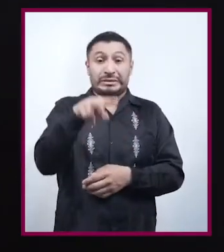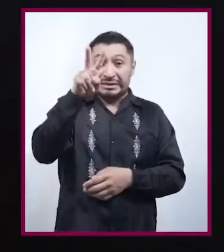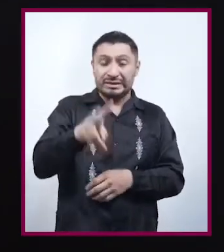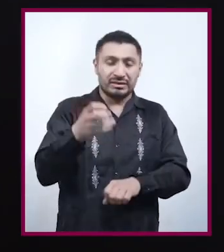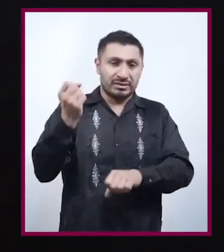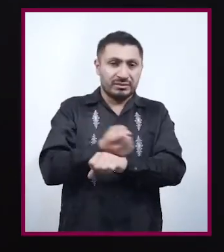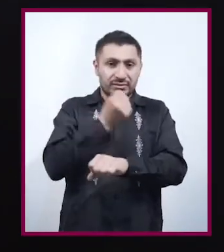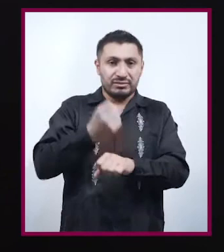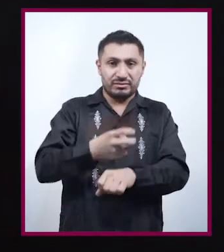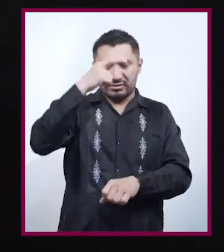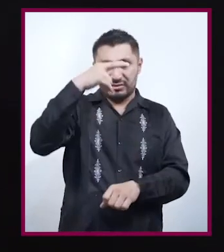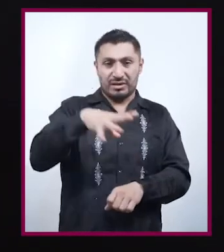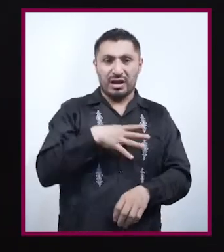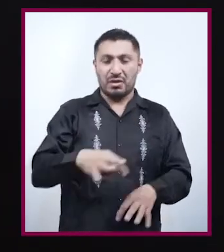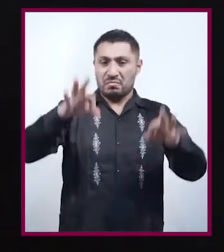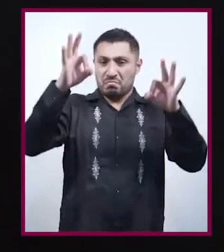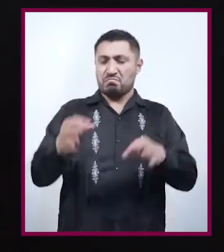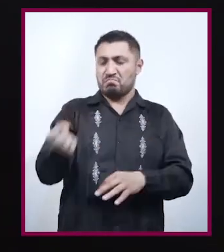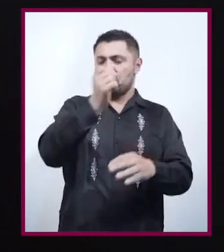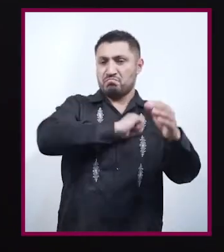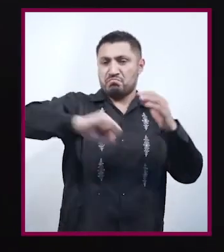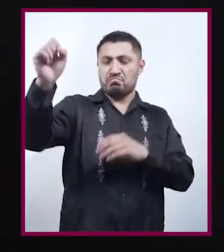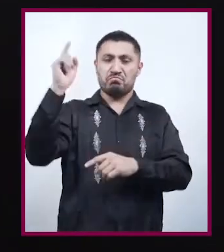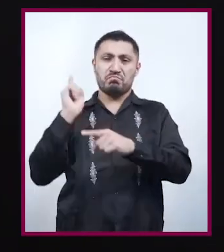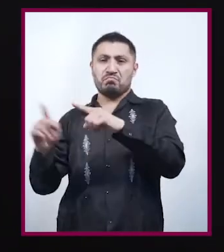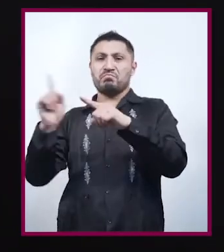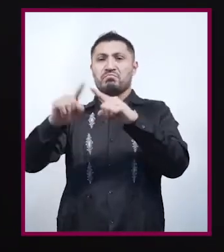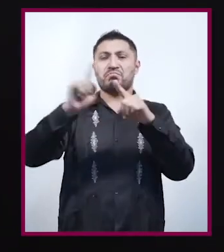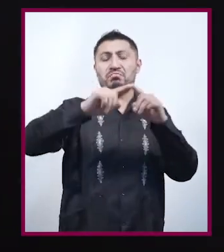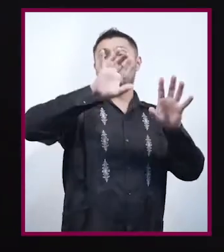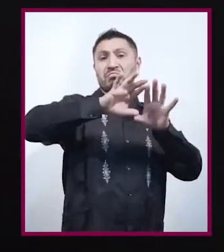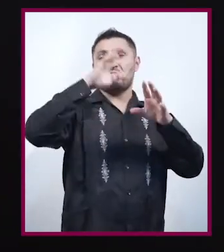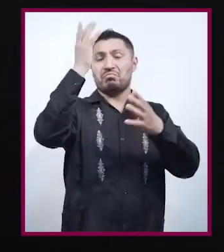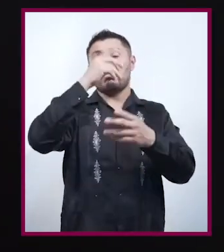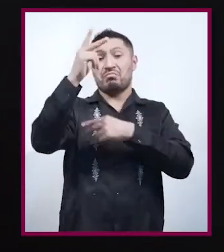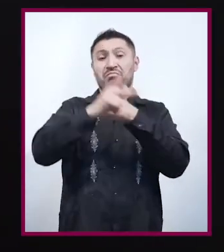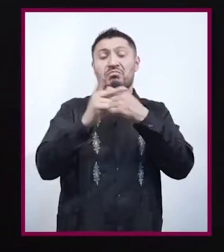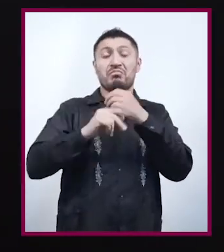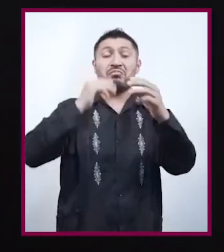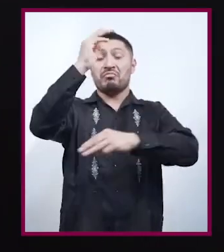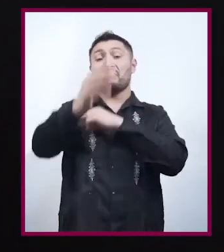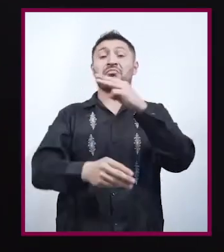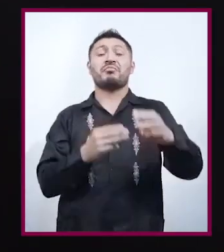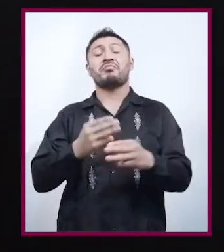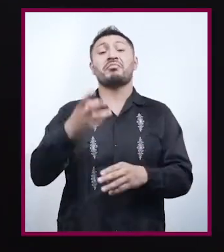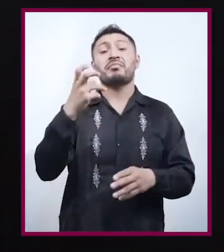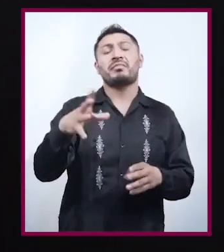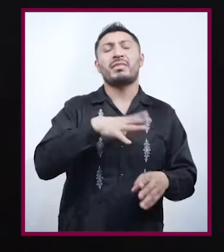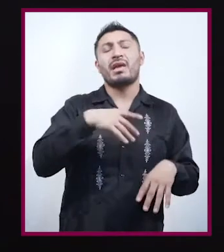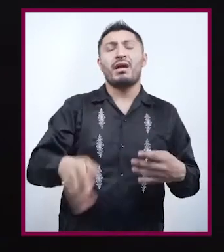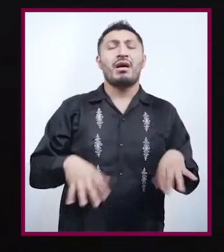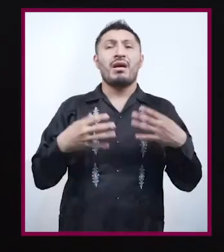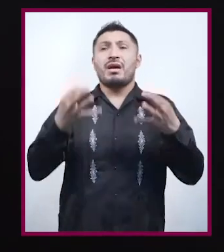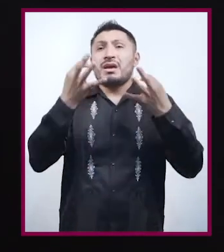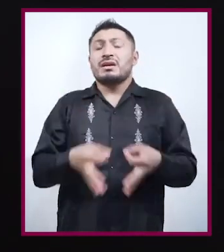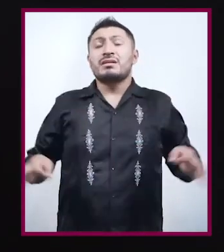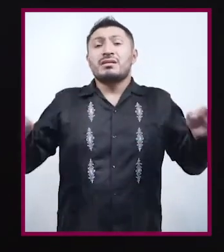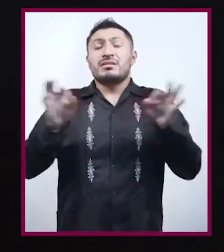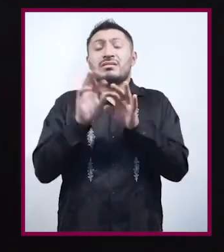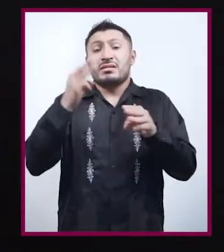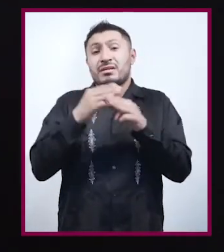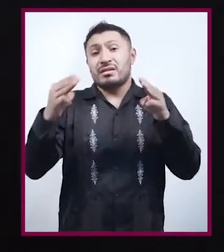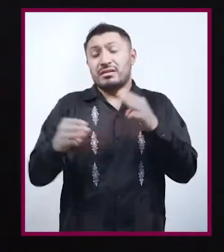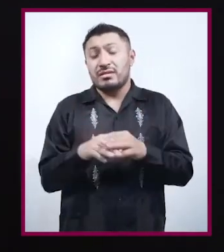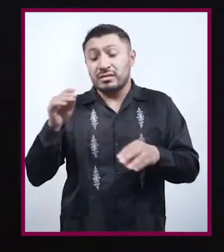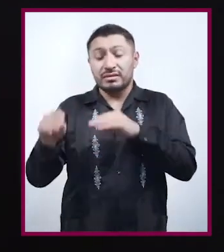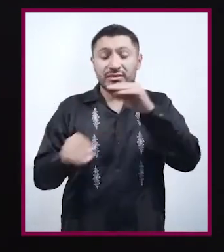ninguna exageración afirmar que los zapatos mexicanos gozan de muy buena fama en diferentes partes del mundo. Este sector